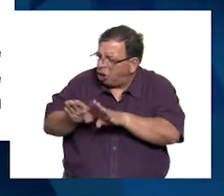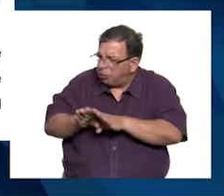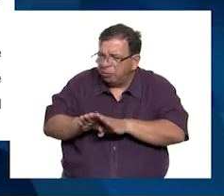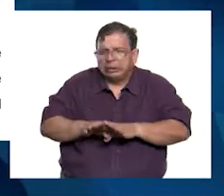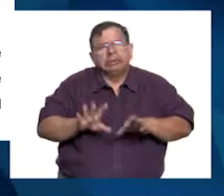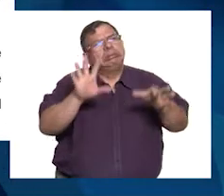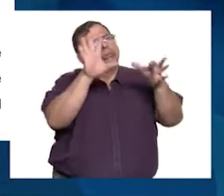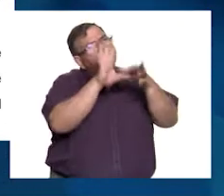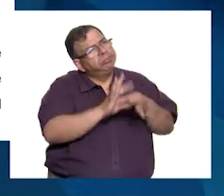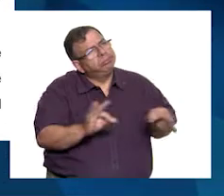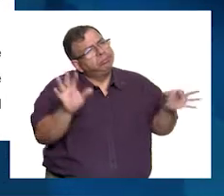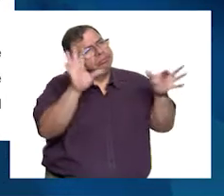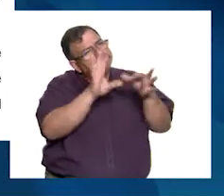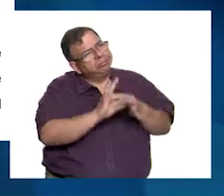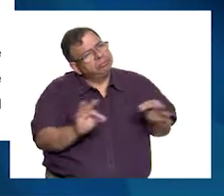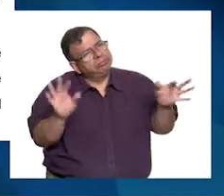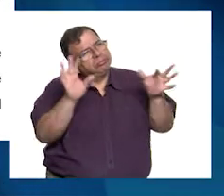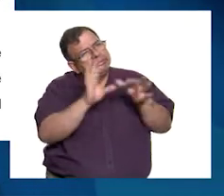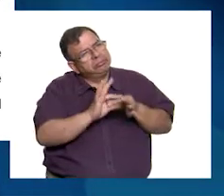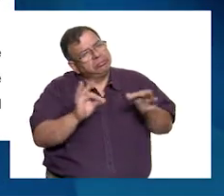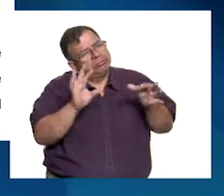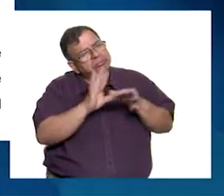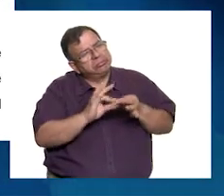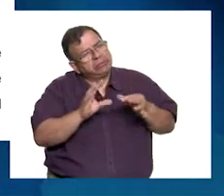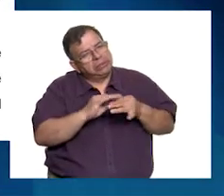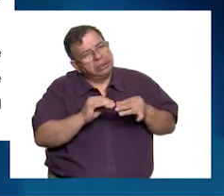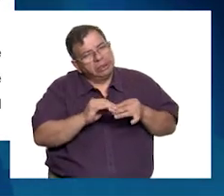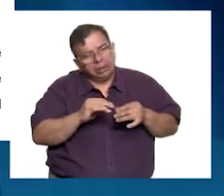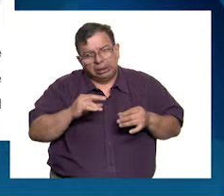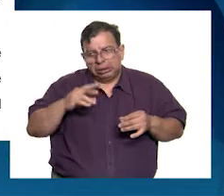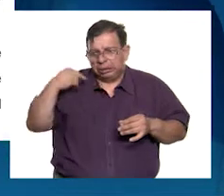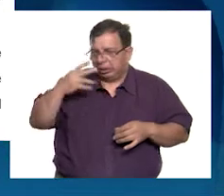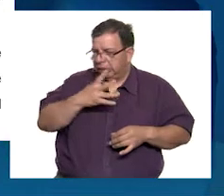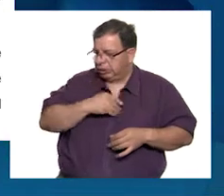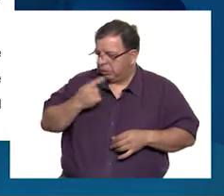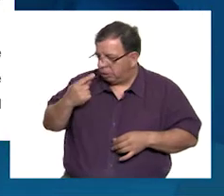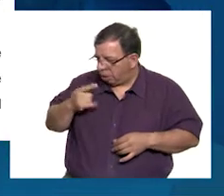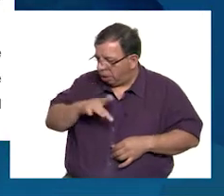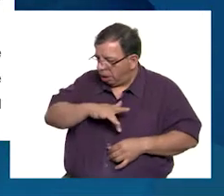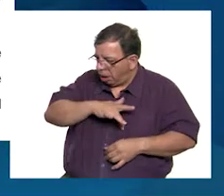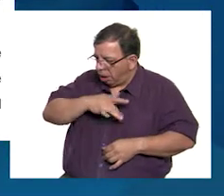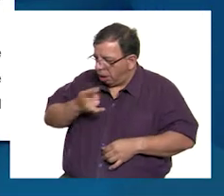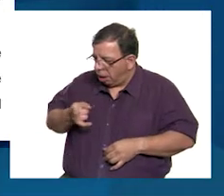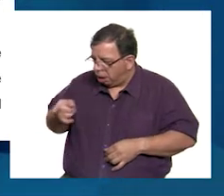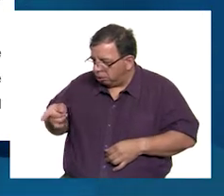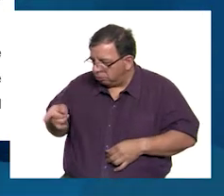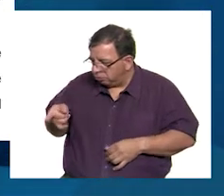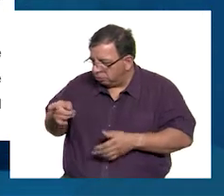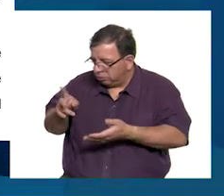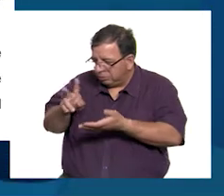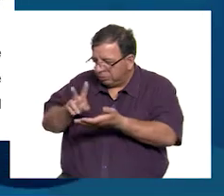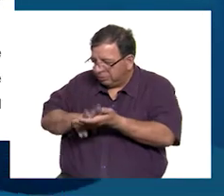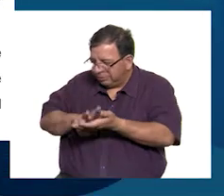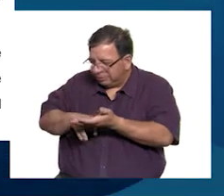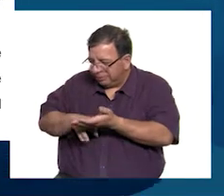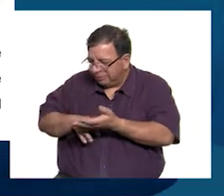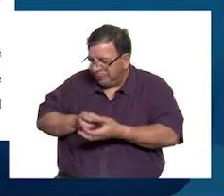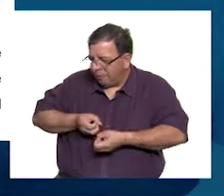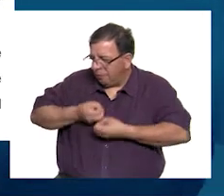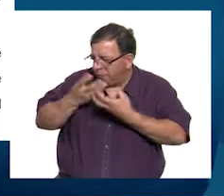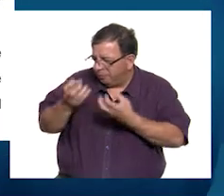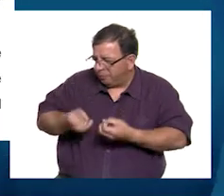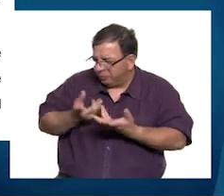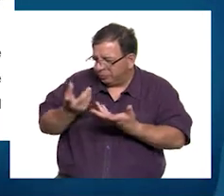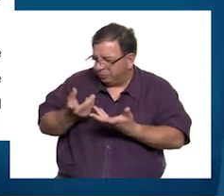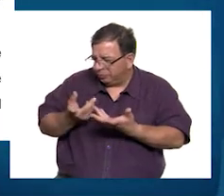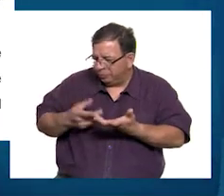contó toda su aventura. El hijo del rey se enamoró de ella, y considerando que tal don valía más que todo lo que pudiera aportar otra